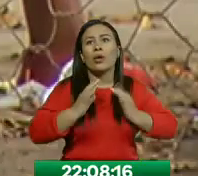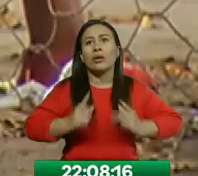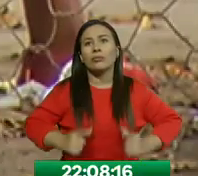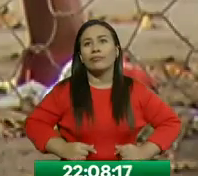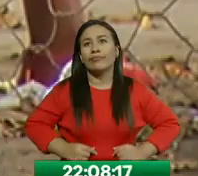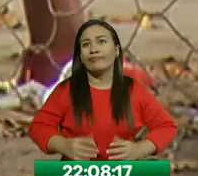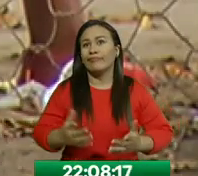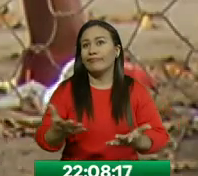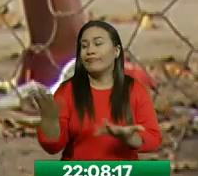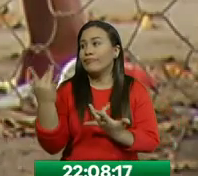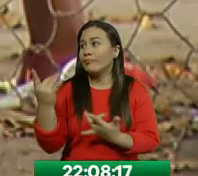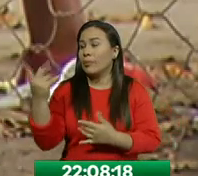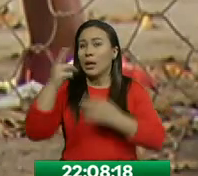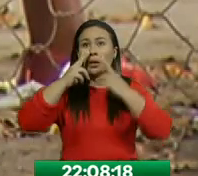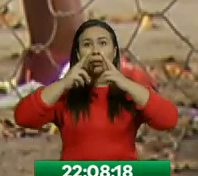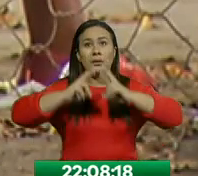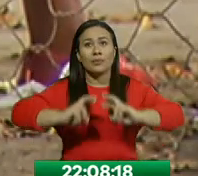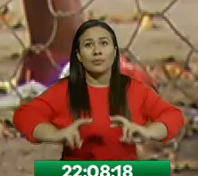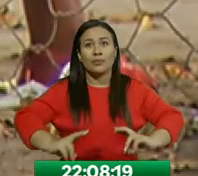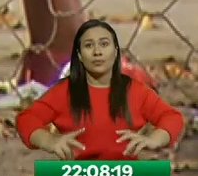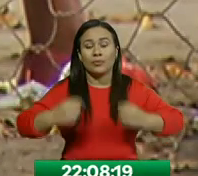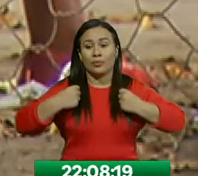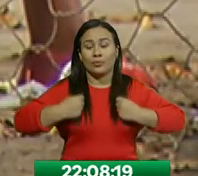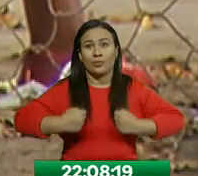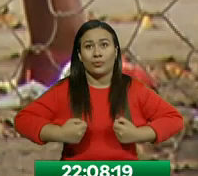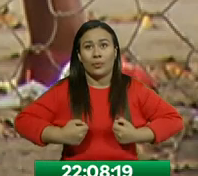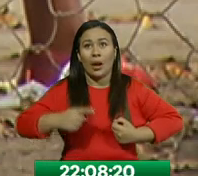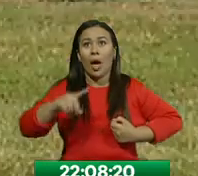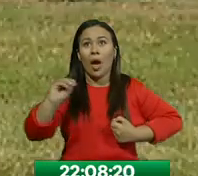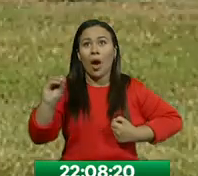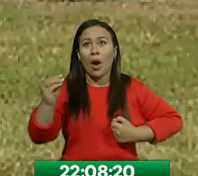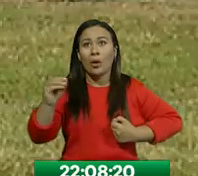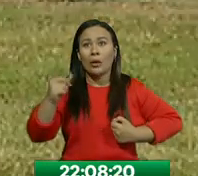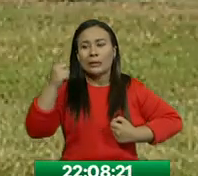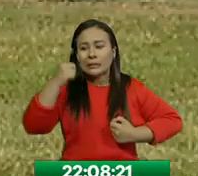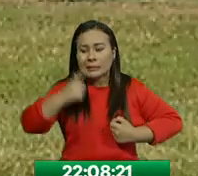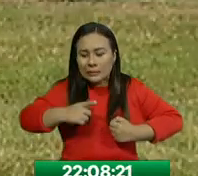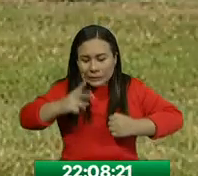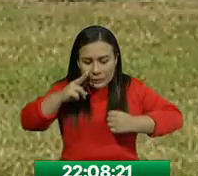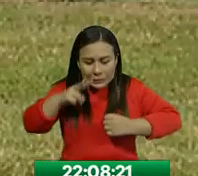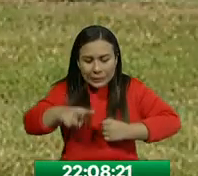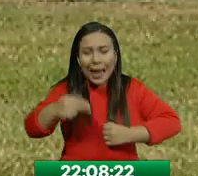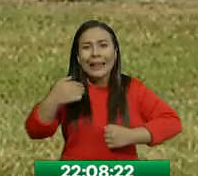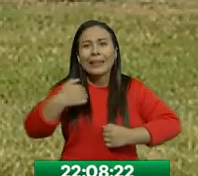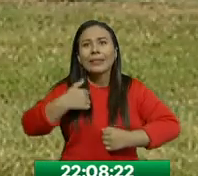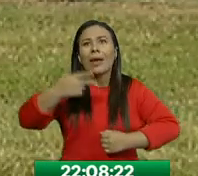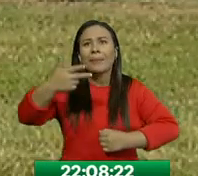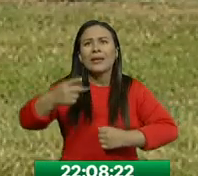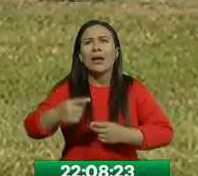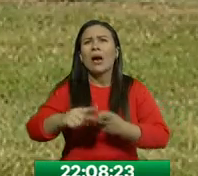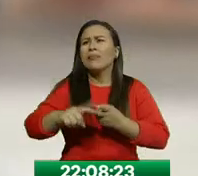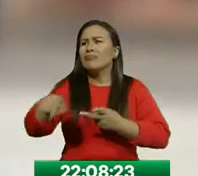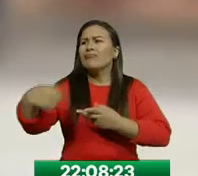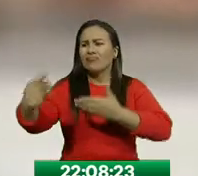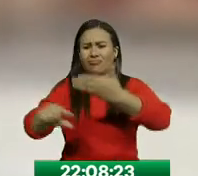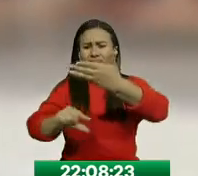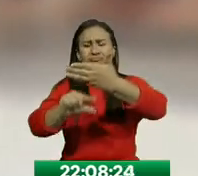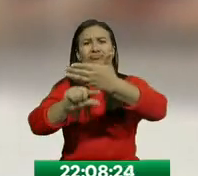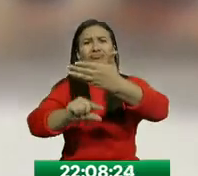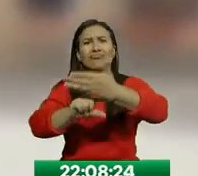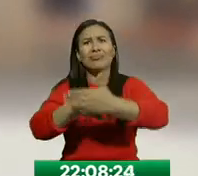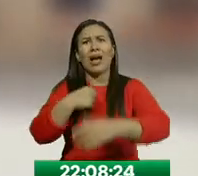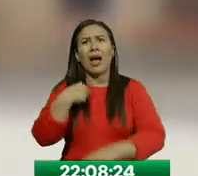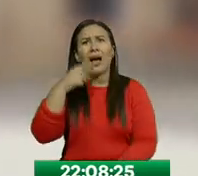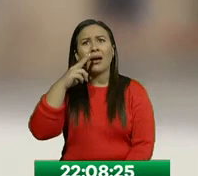Al proceder con la respectiva inspección de las pertenencias del adolescente, se logró determinar que portaba otras municiones, entre